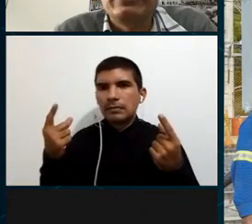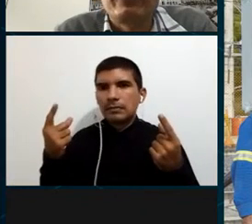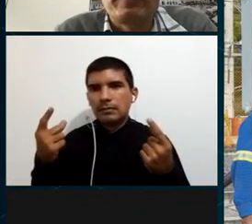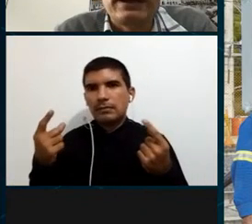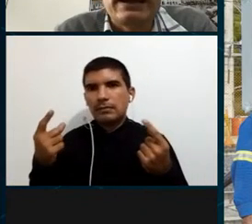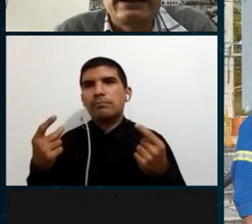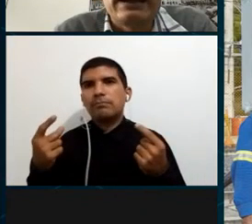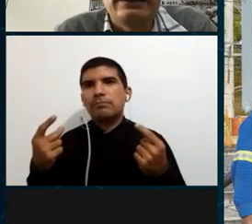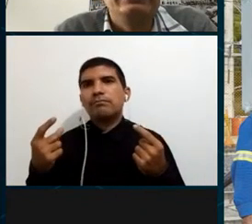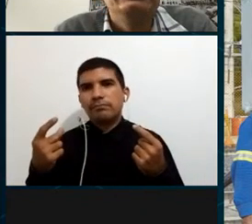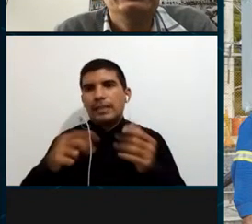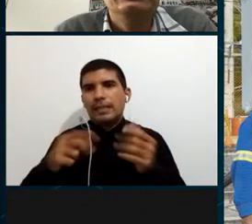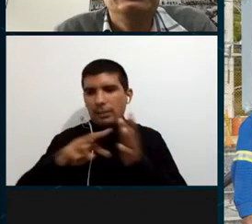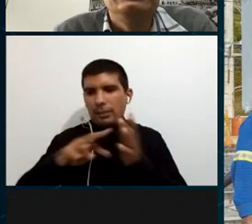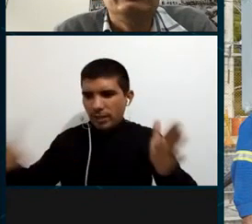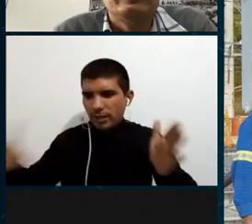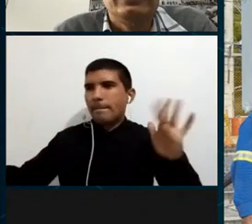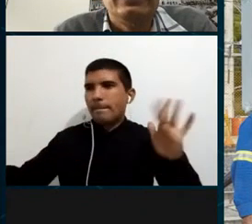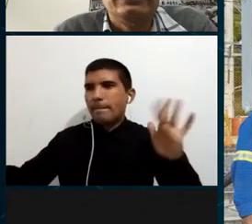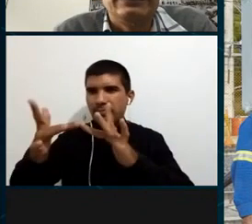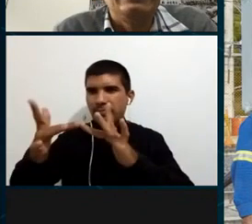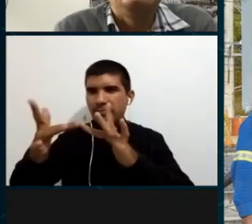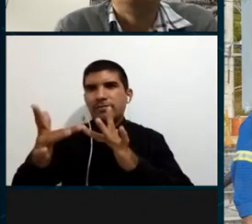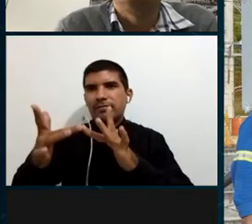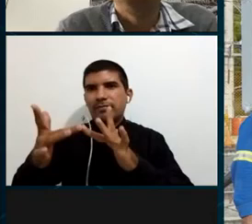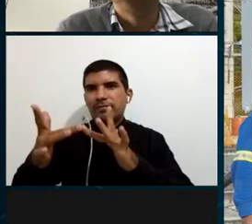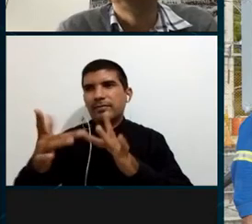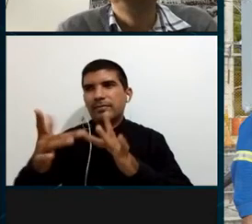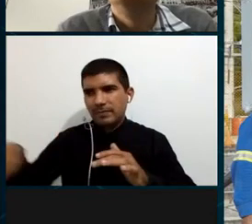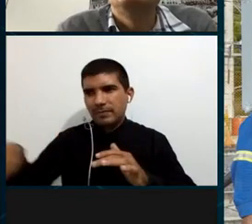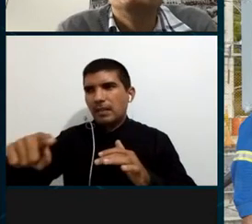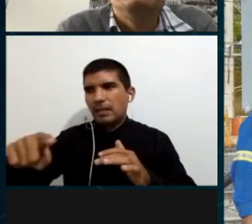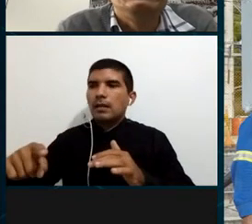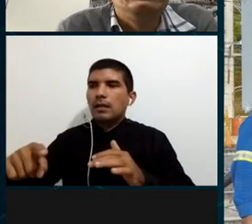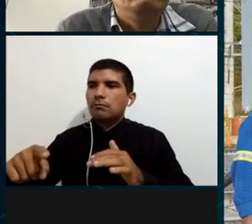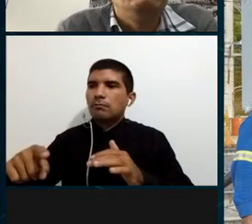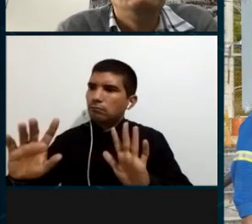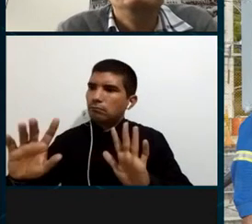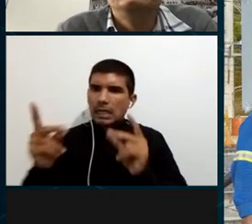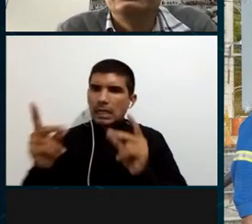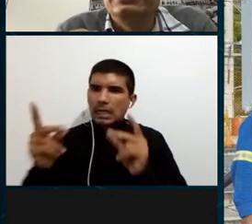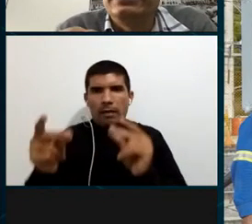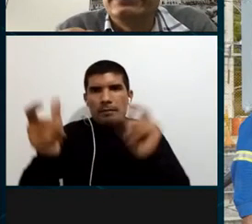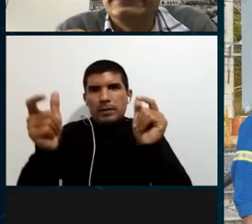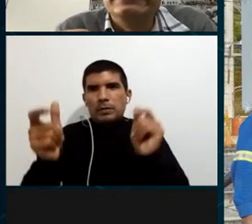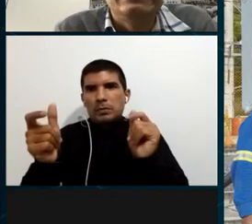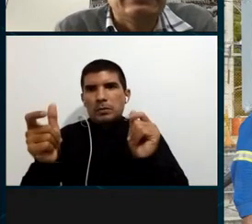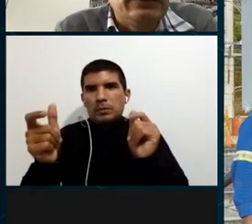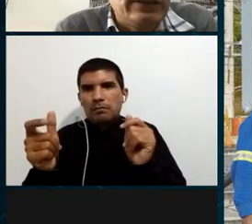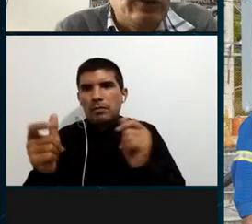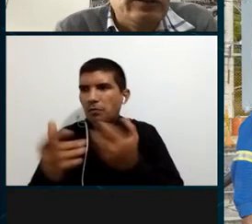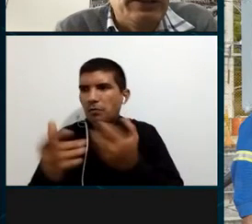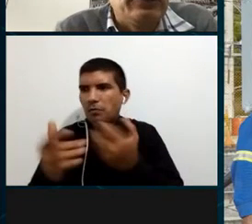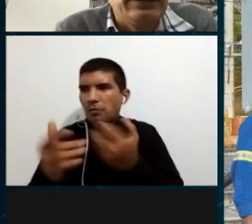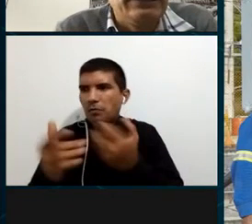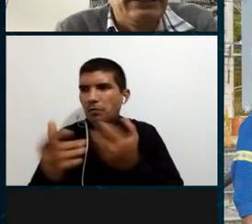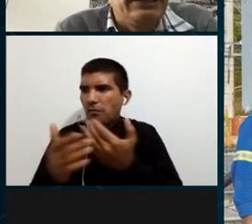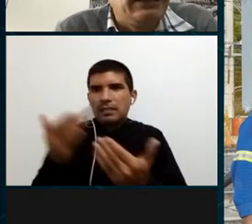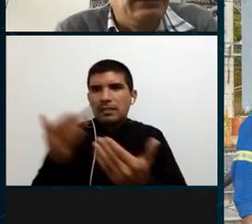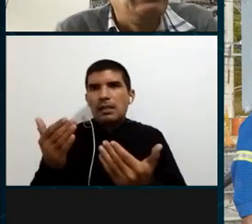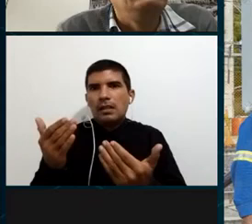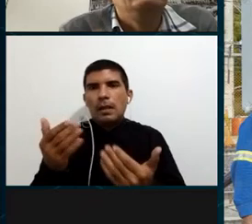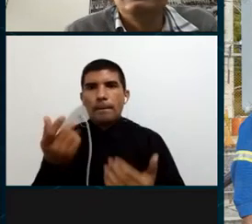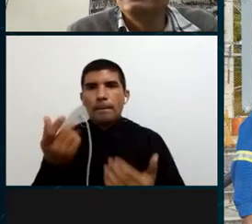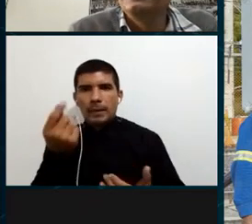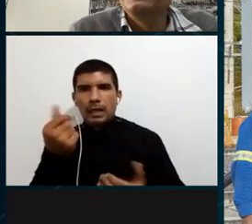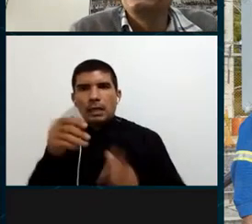ese problema de forma ágil, de forma que agregue valor, disruptiva, integrando ese conocimiento que tienen